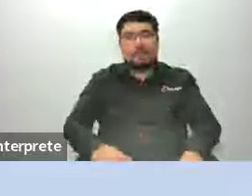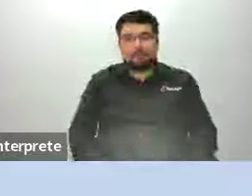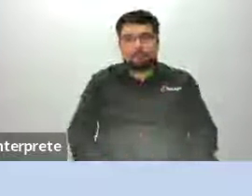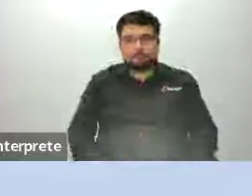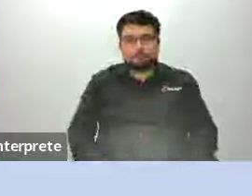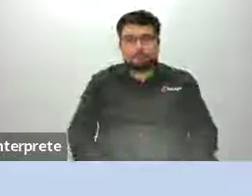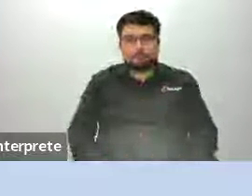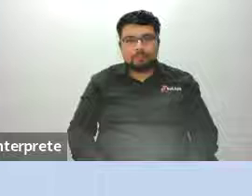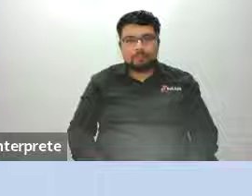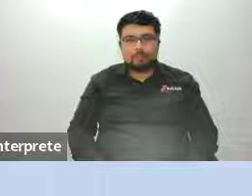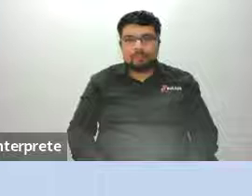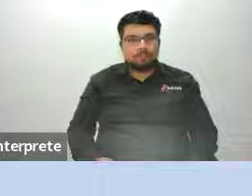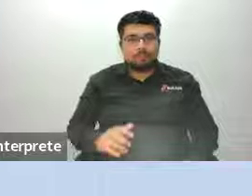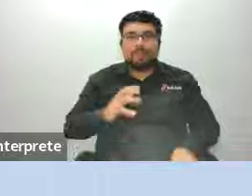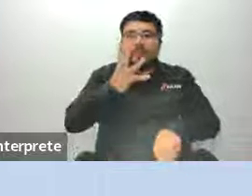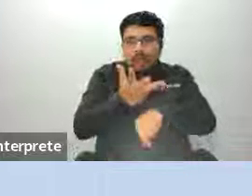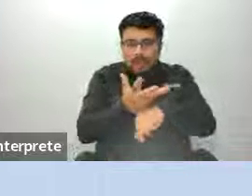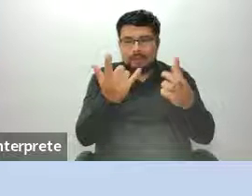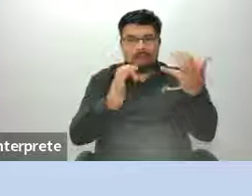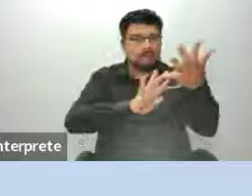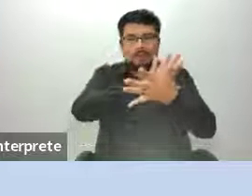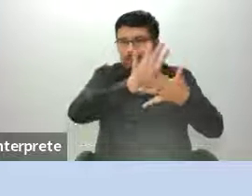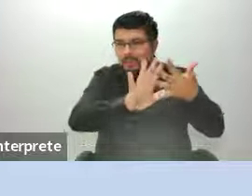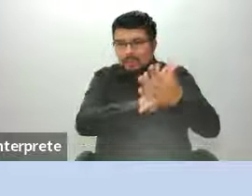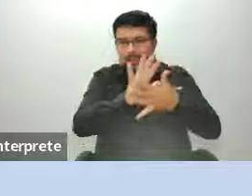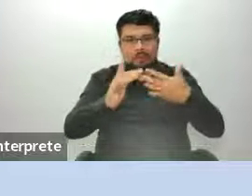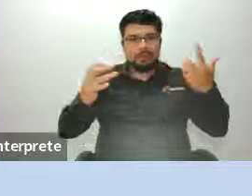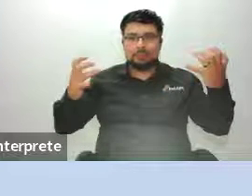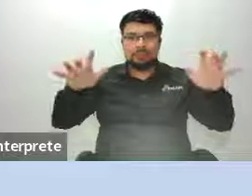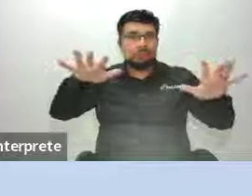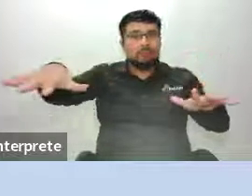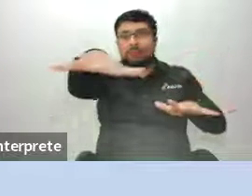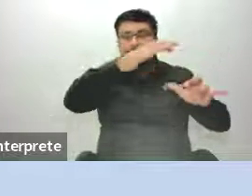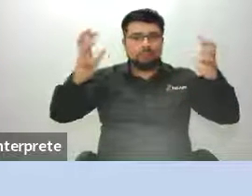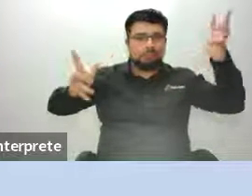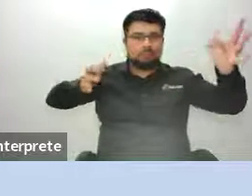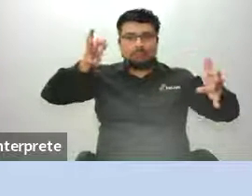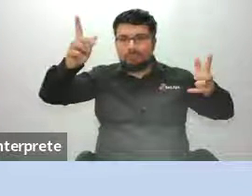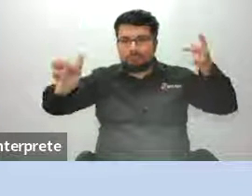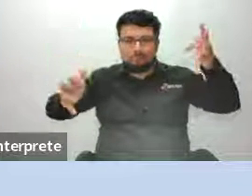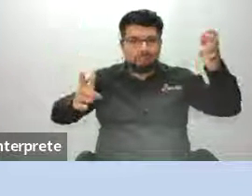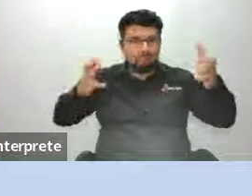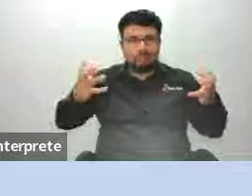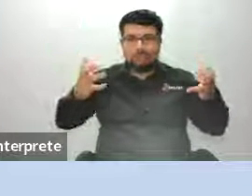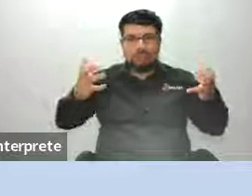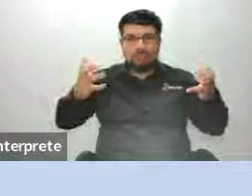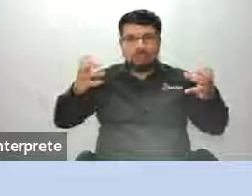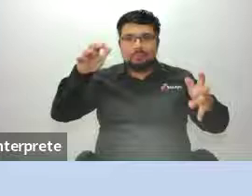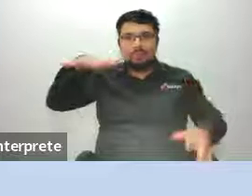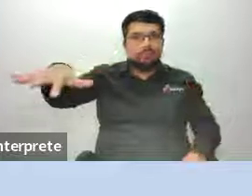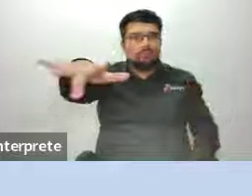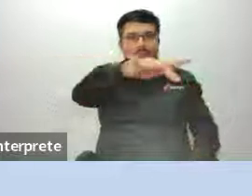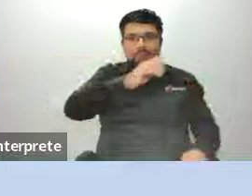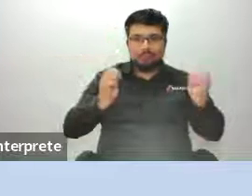son visuales y espaciales, se mueven en el espacio, así como las lenguas orales son